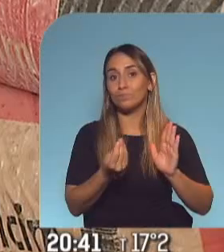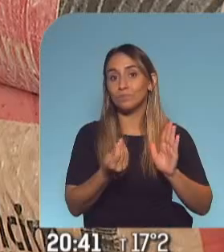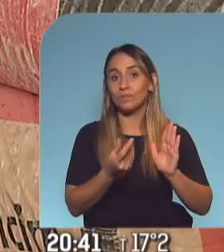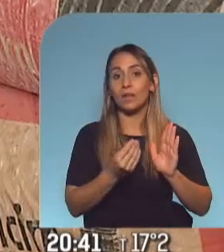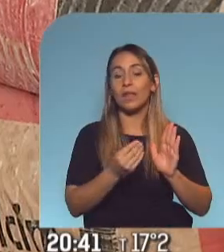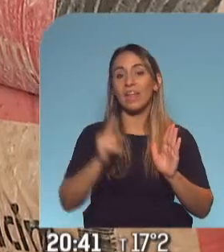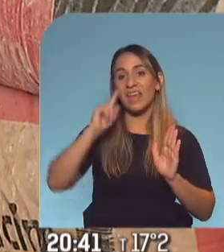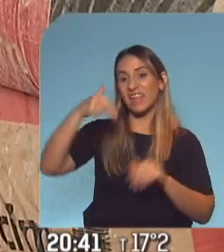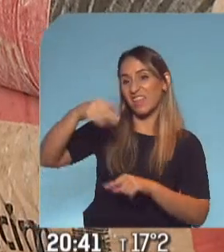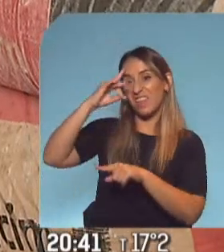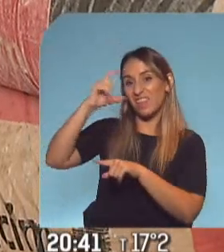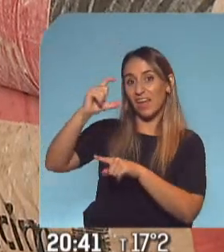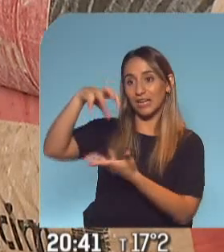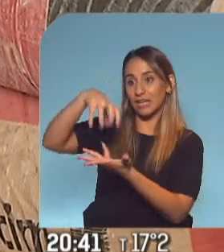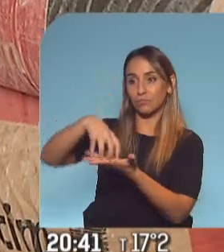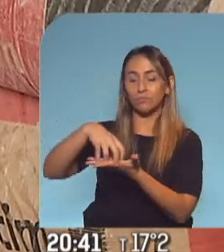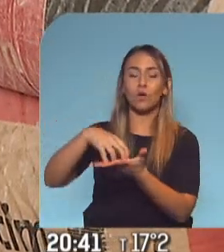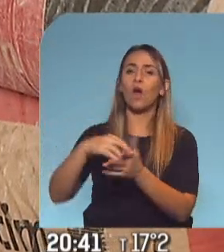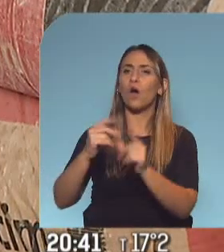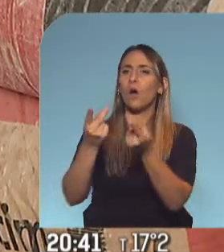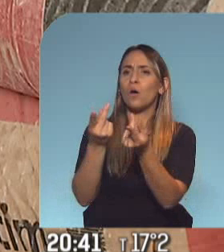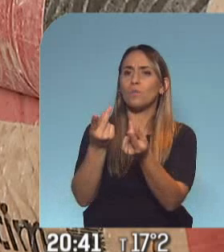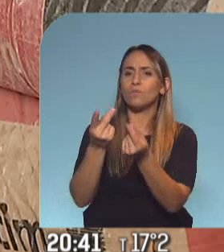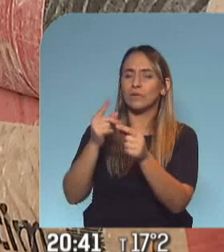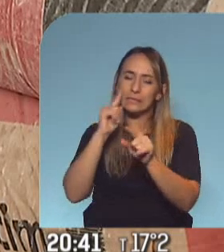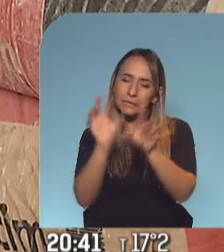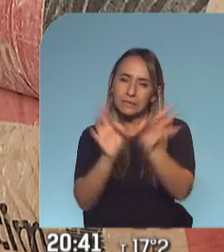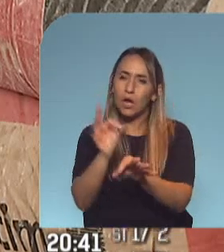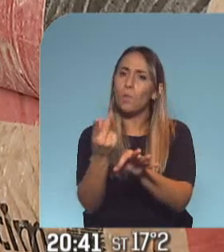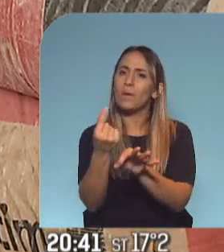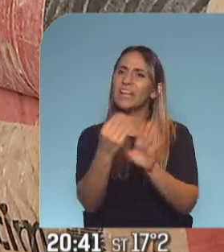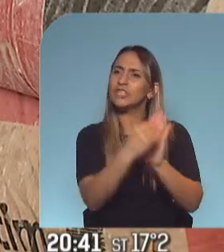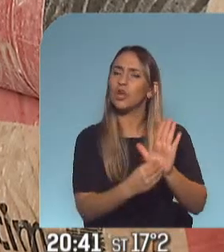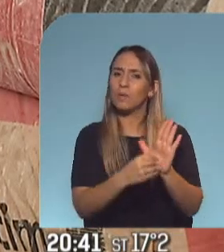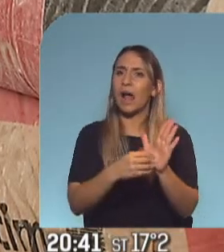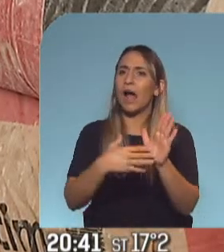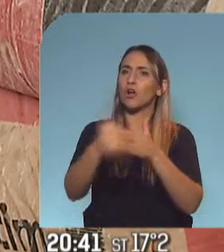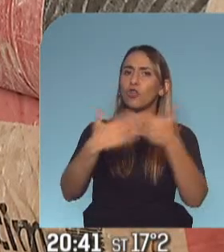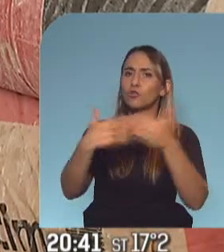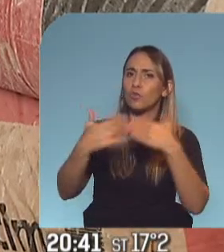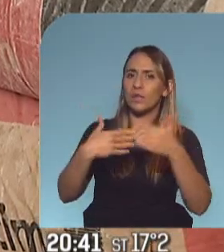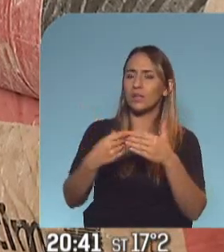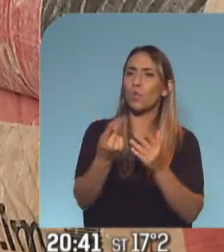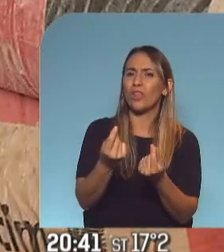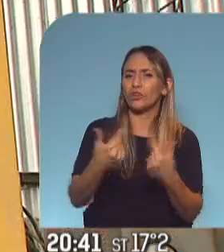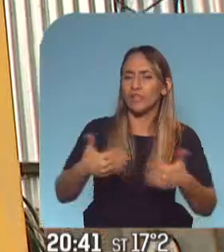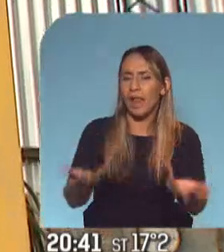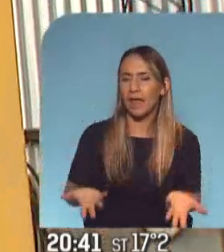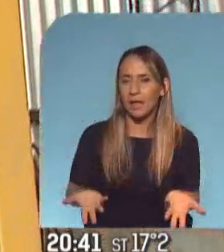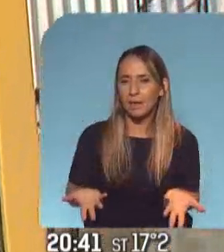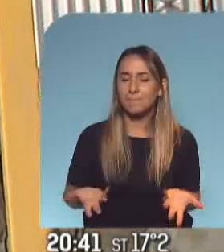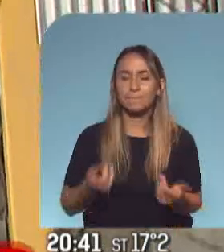del INDEC vinculados justamente a cuánto cuesta hoy construir en Argentina, cuánto cuesta poder